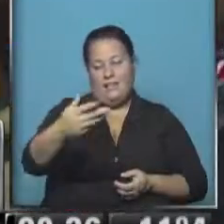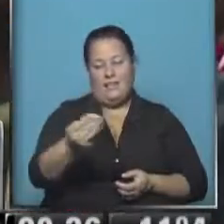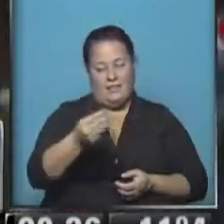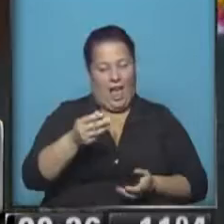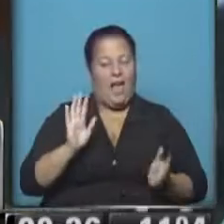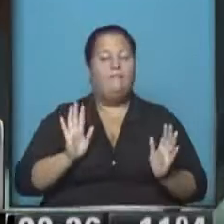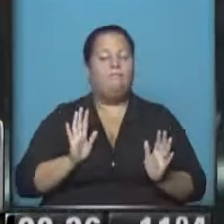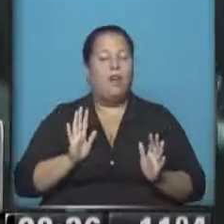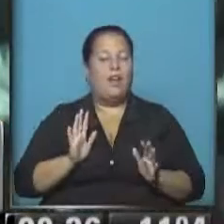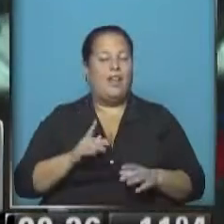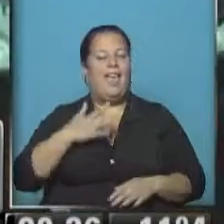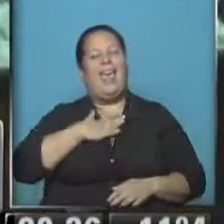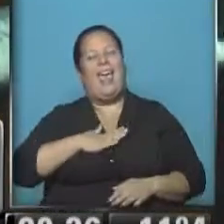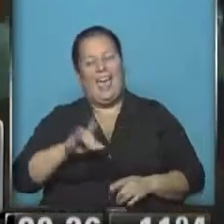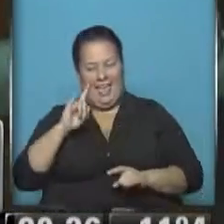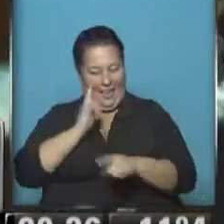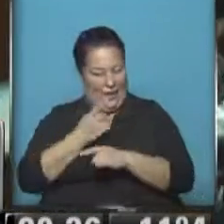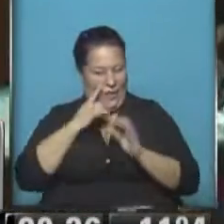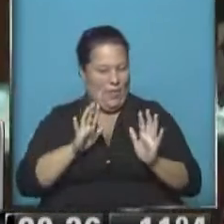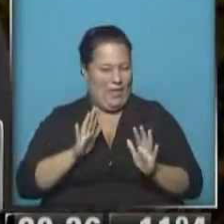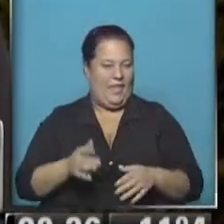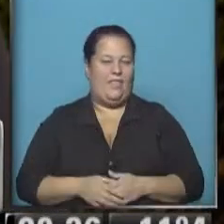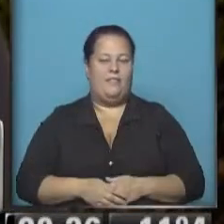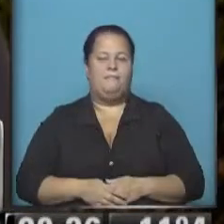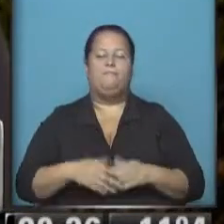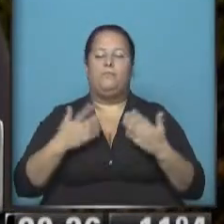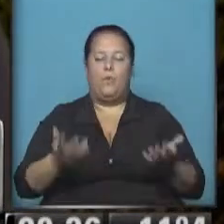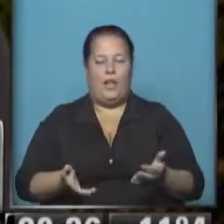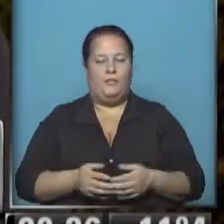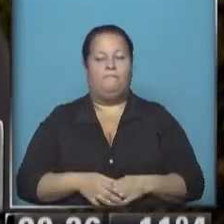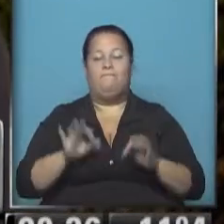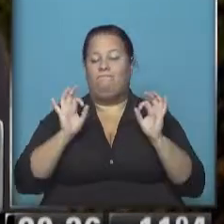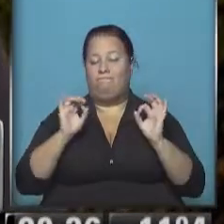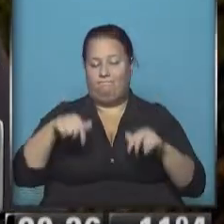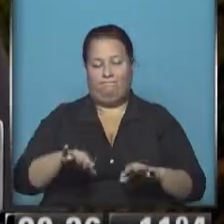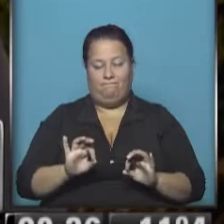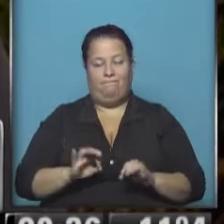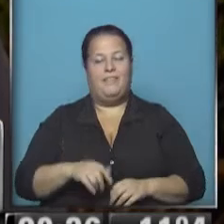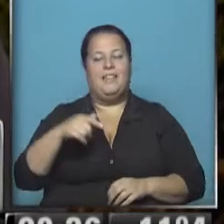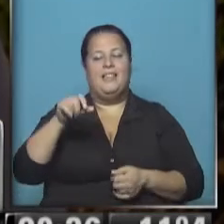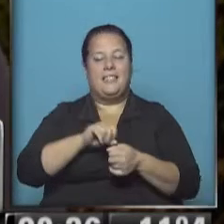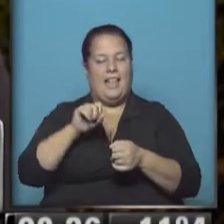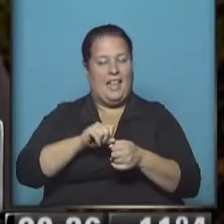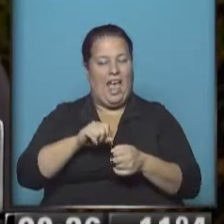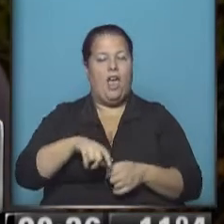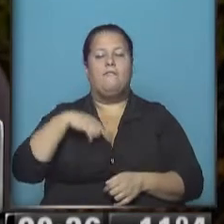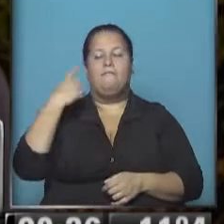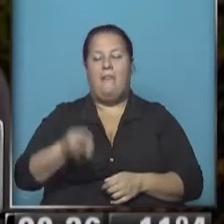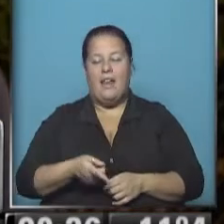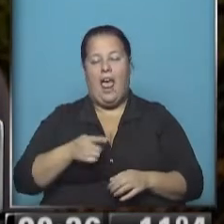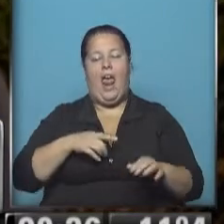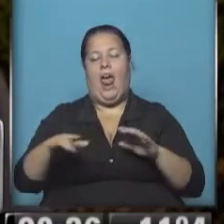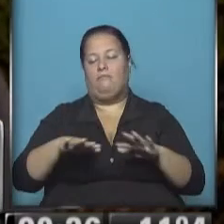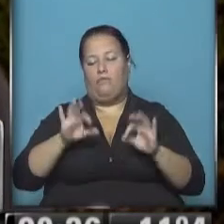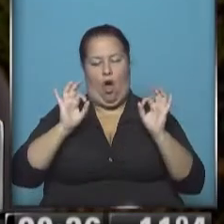no porque no nos podemos confiar en absolutamente nada bueno es todo por aquí es desde santiago mañana actividad